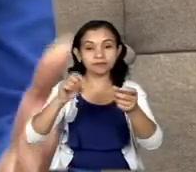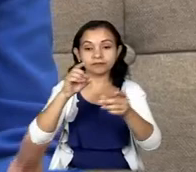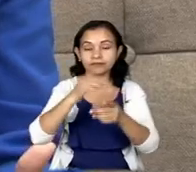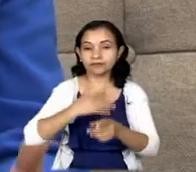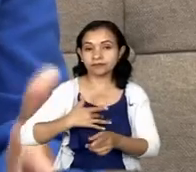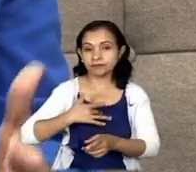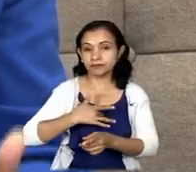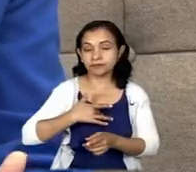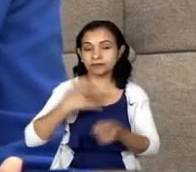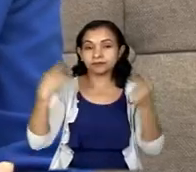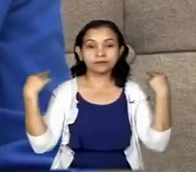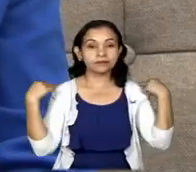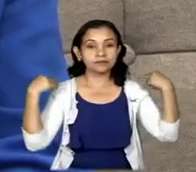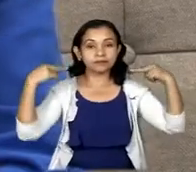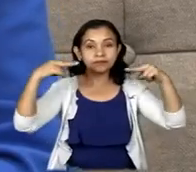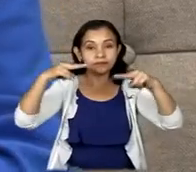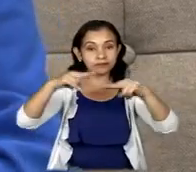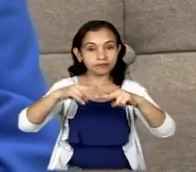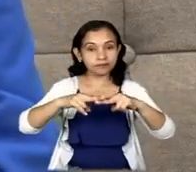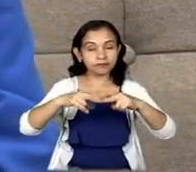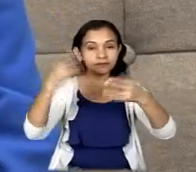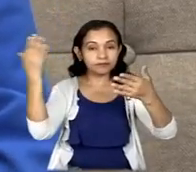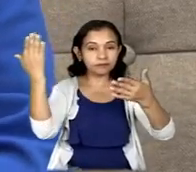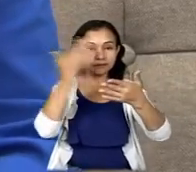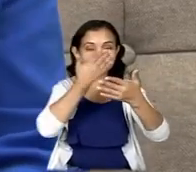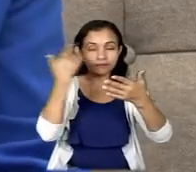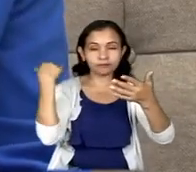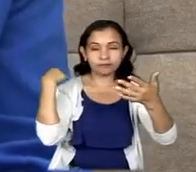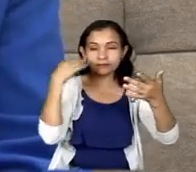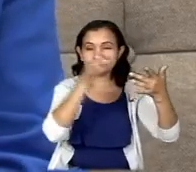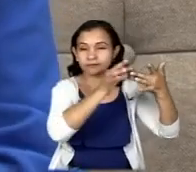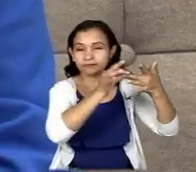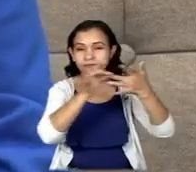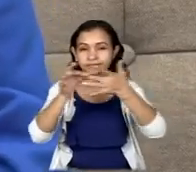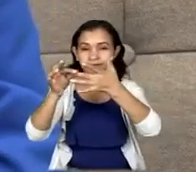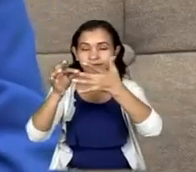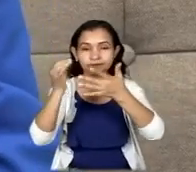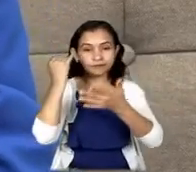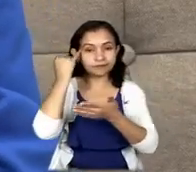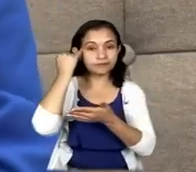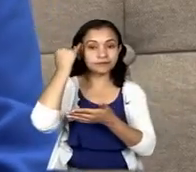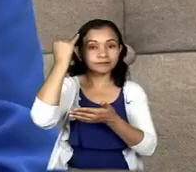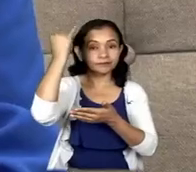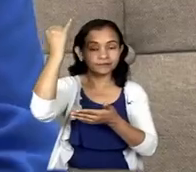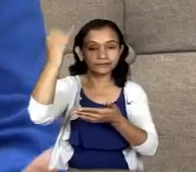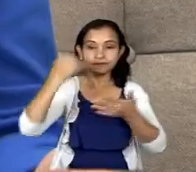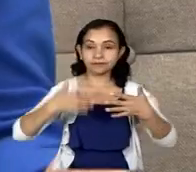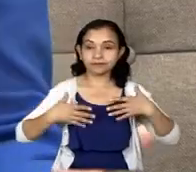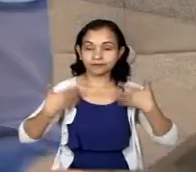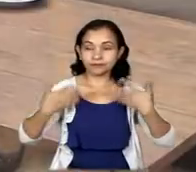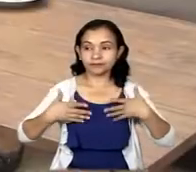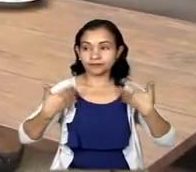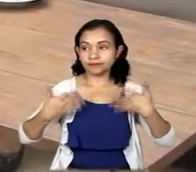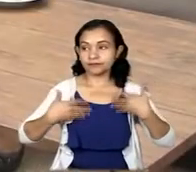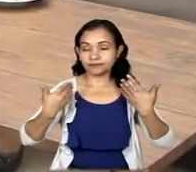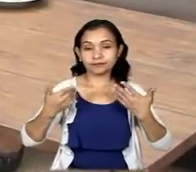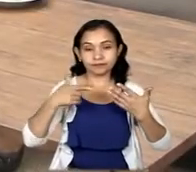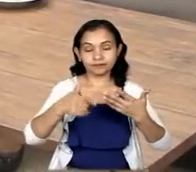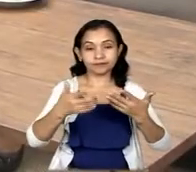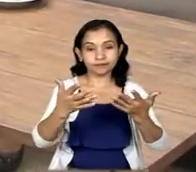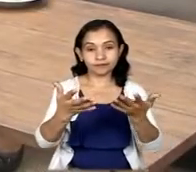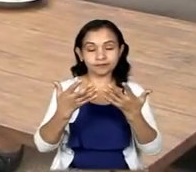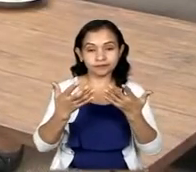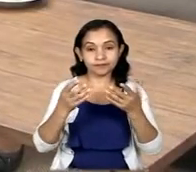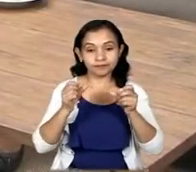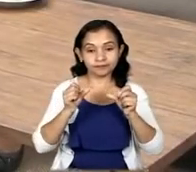necesitamos docentes calificados, preparados, creativos, y entusiasmados. Ahí estamos entonces tratando